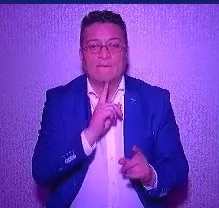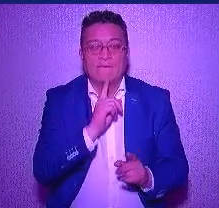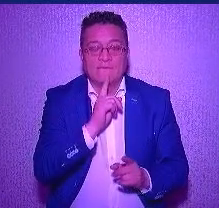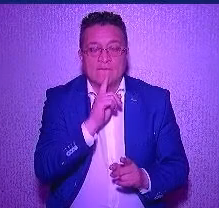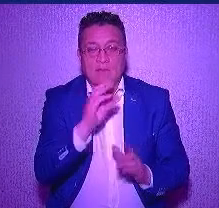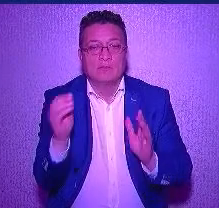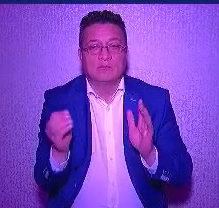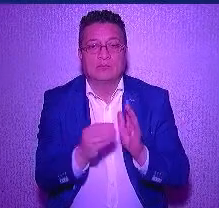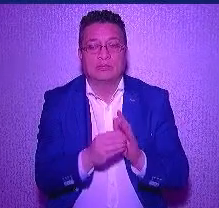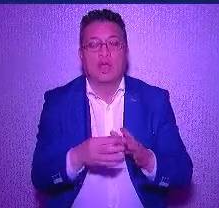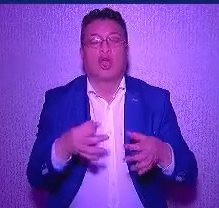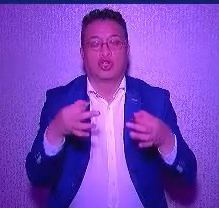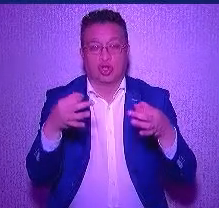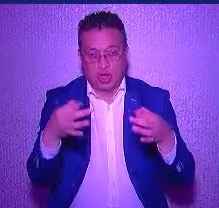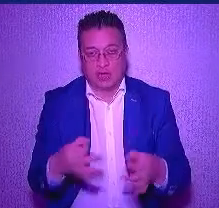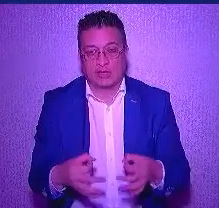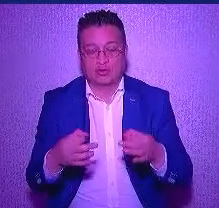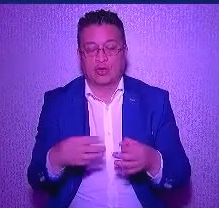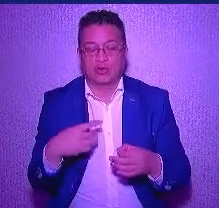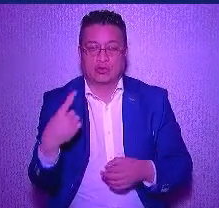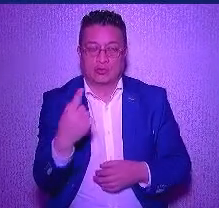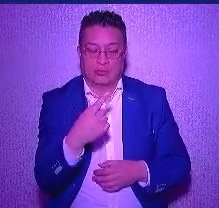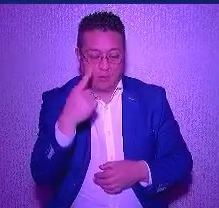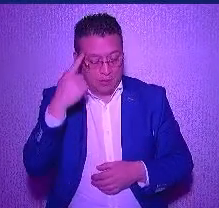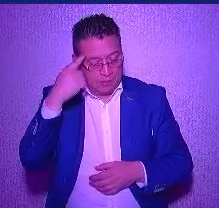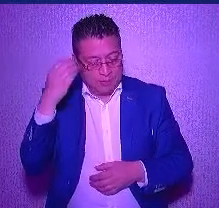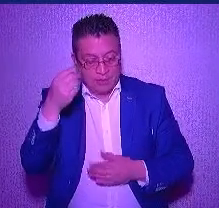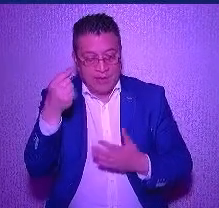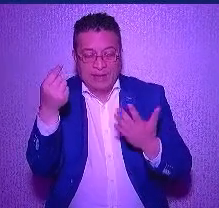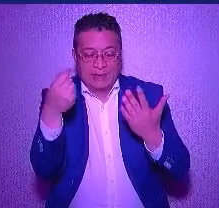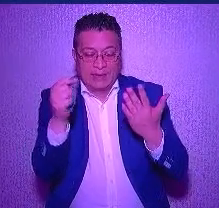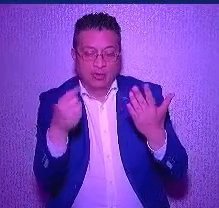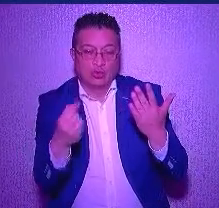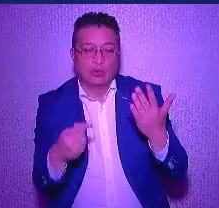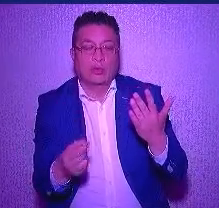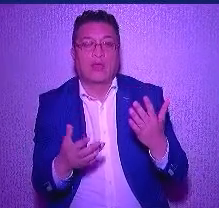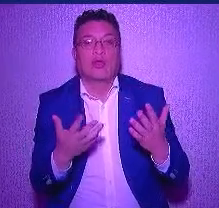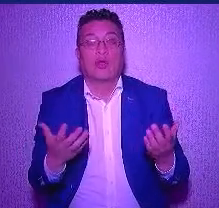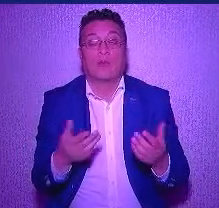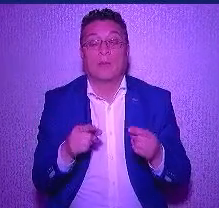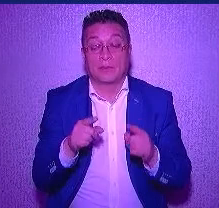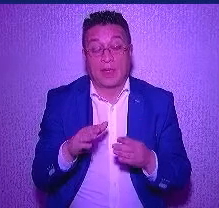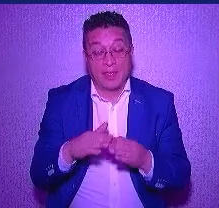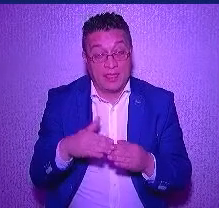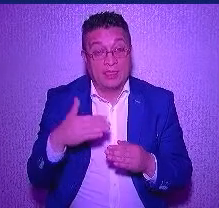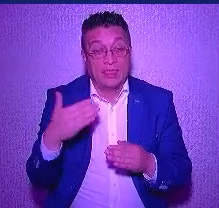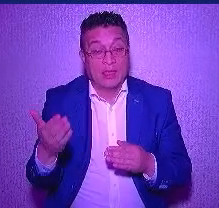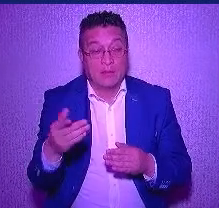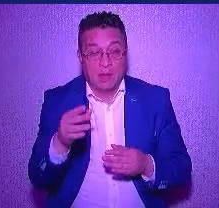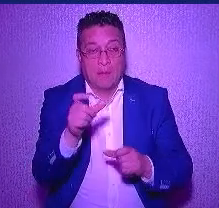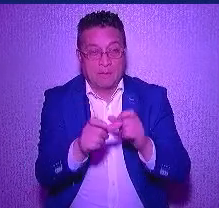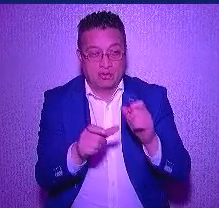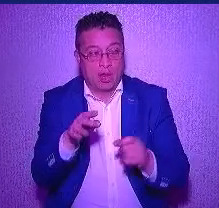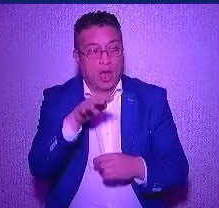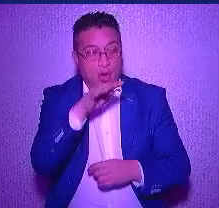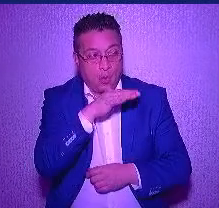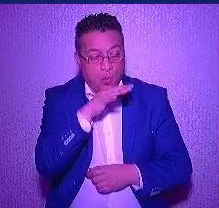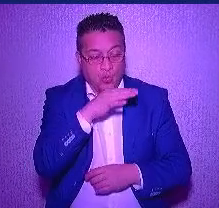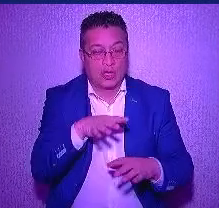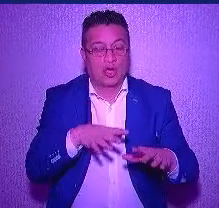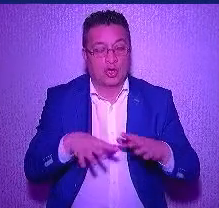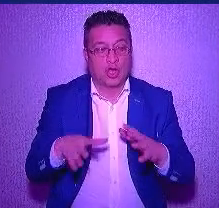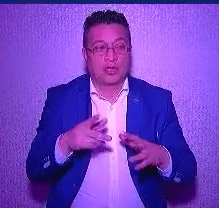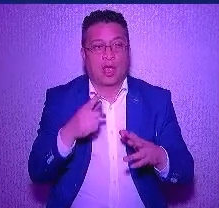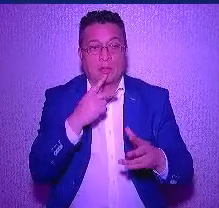principios correctos de la expectativa de los resultados más adelante de eso los adversarios usan nuestros recursos para sus acciones